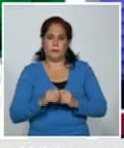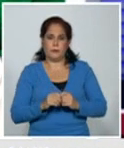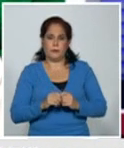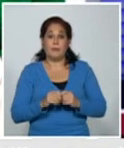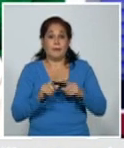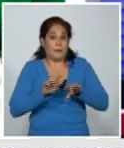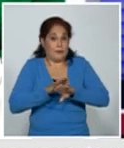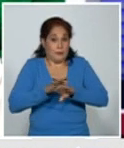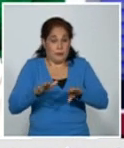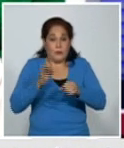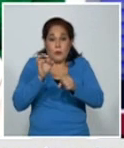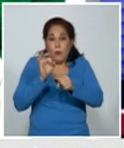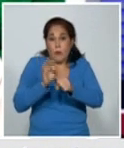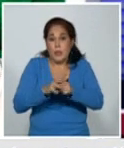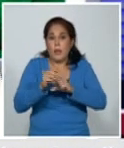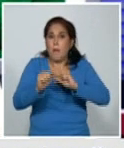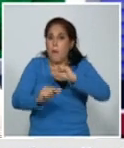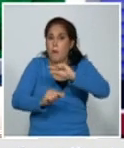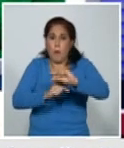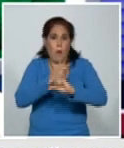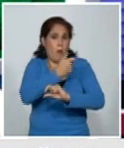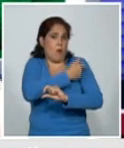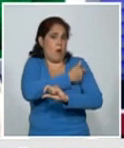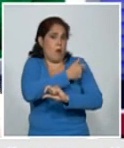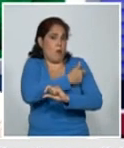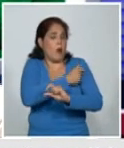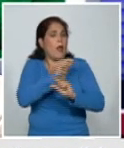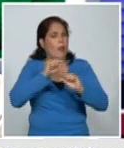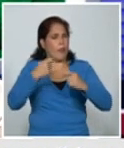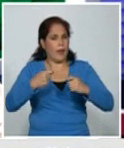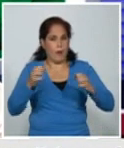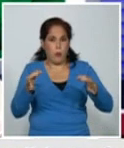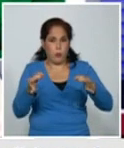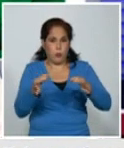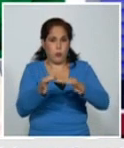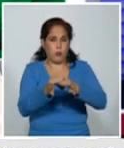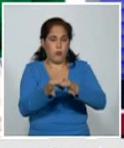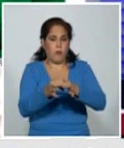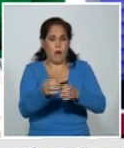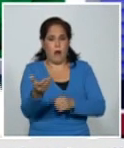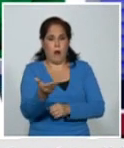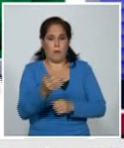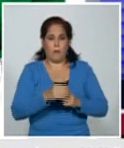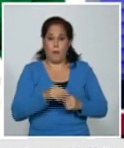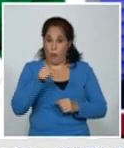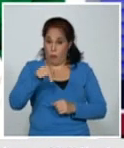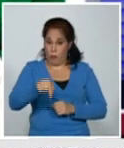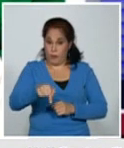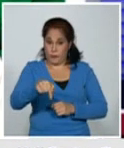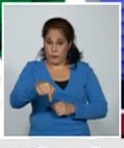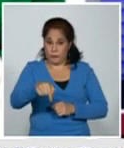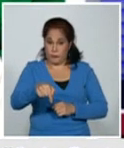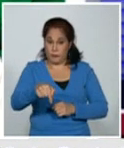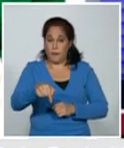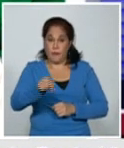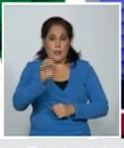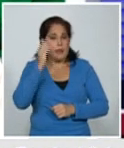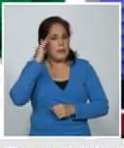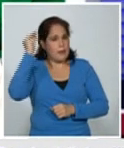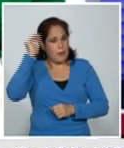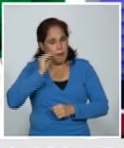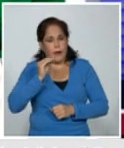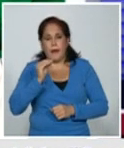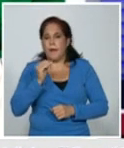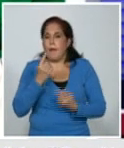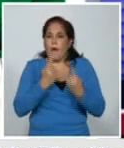ya eso tenga un efecto en la reducción de la transmisión. Hoy, con lo que siempre hemos tenido a la